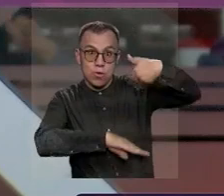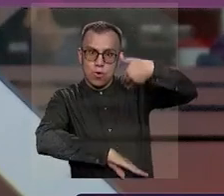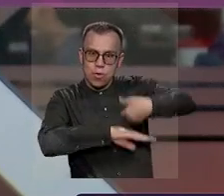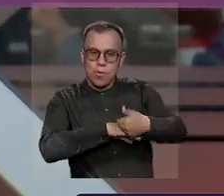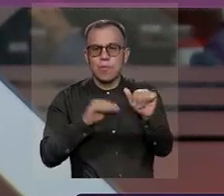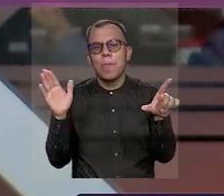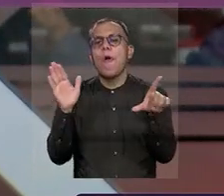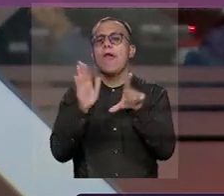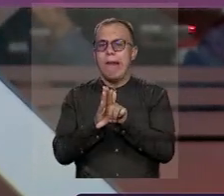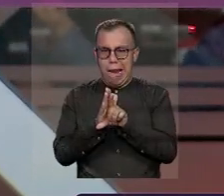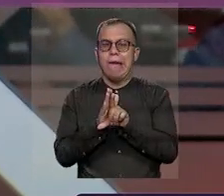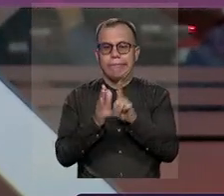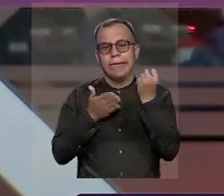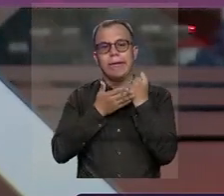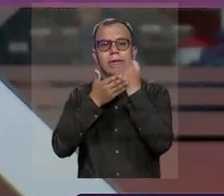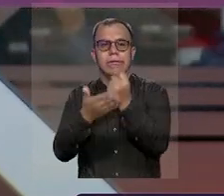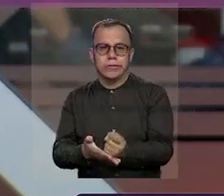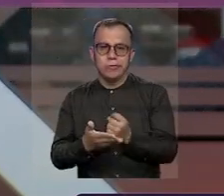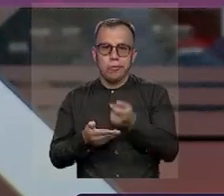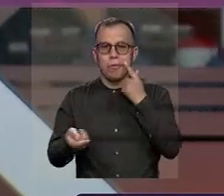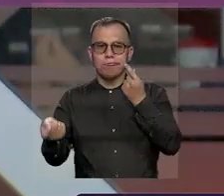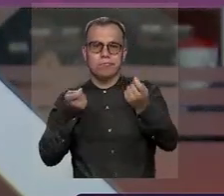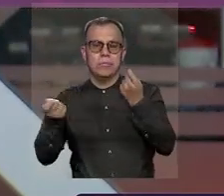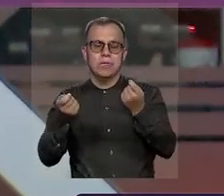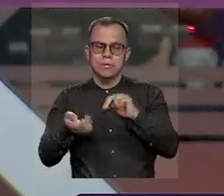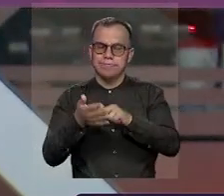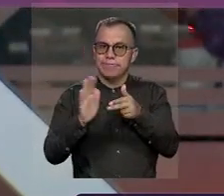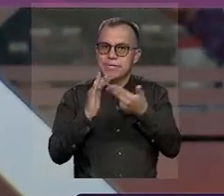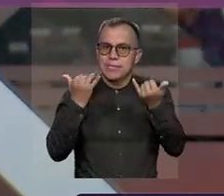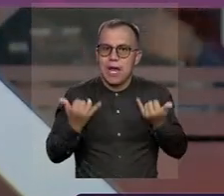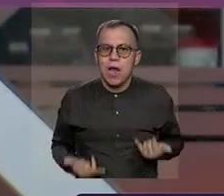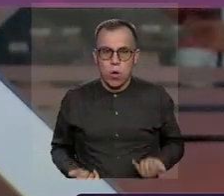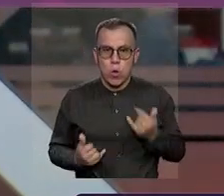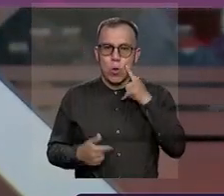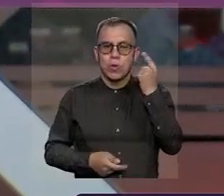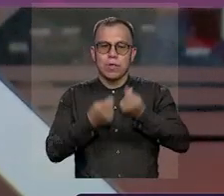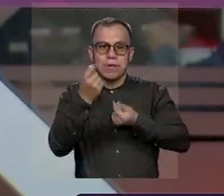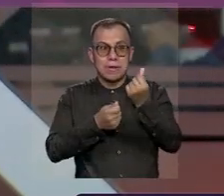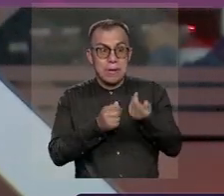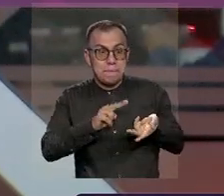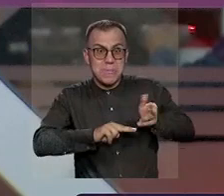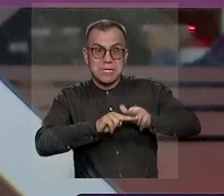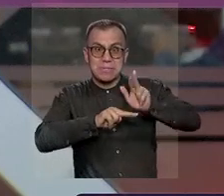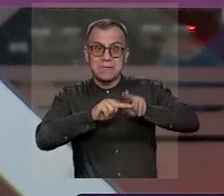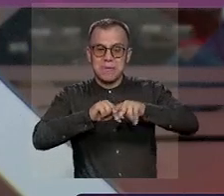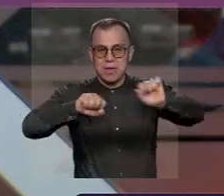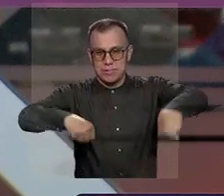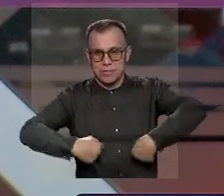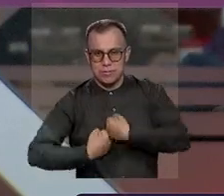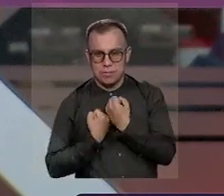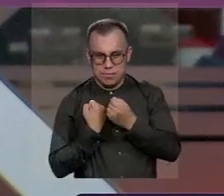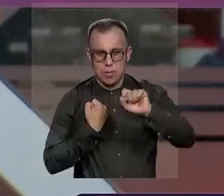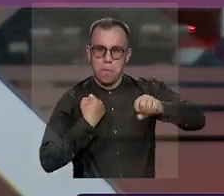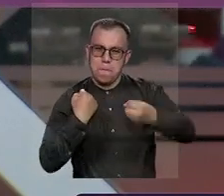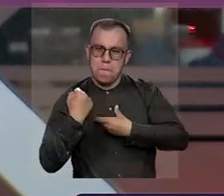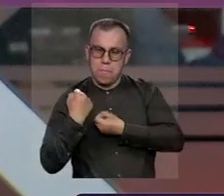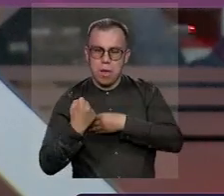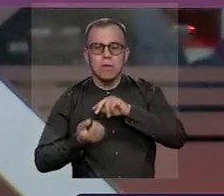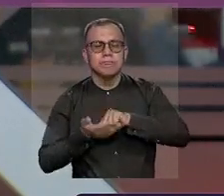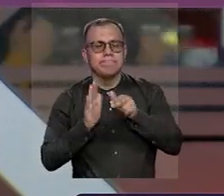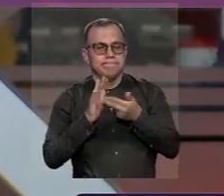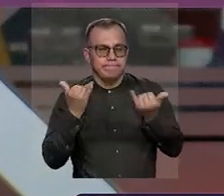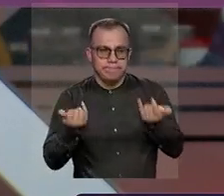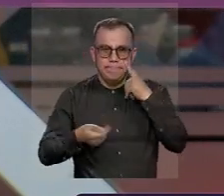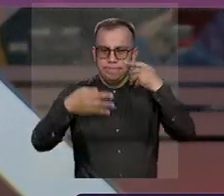de Solidaridad Sostenible. También consideran que generará un incremento en el precio de la canasta básica familiar, pero también participan en